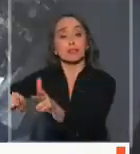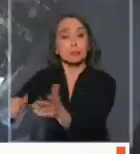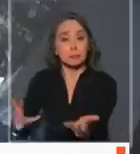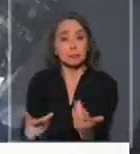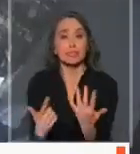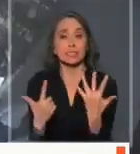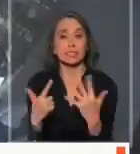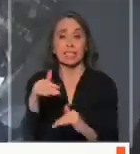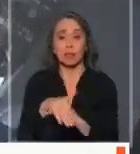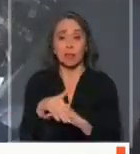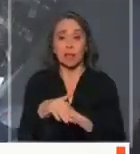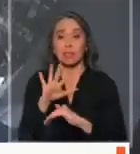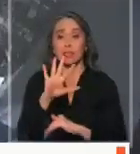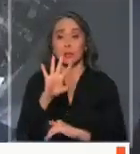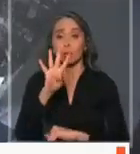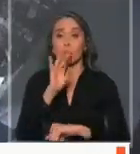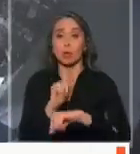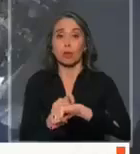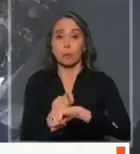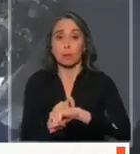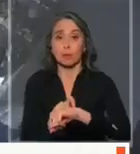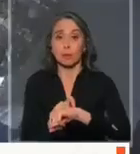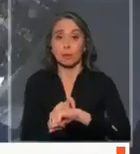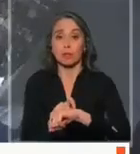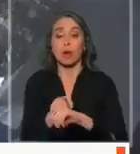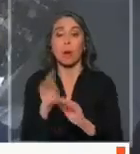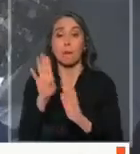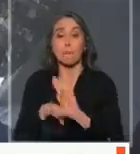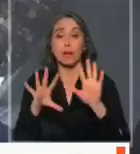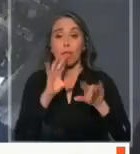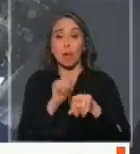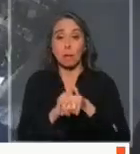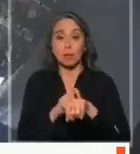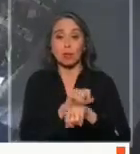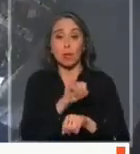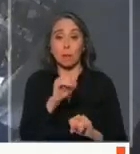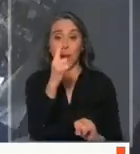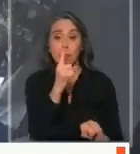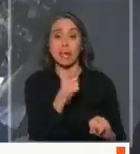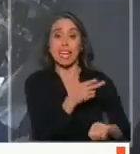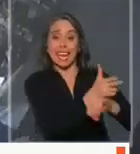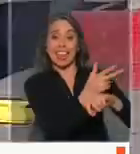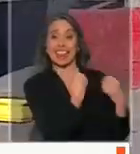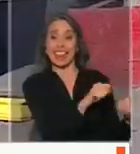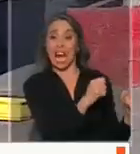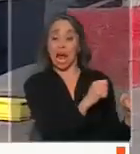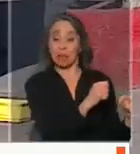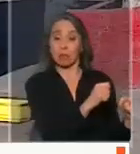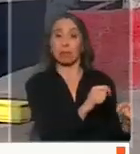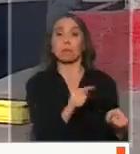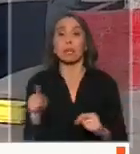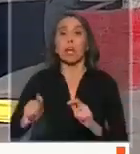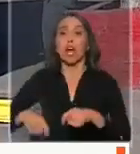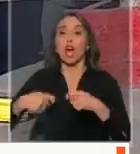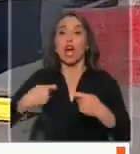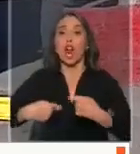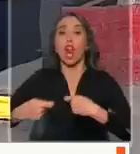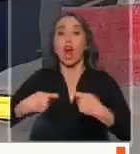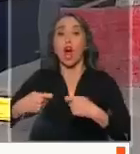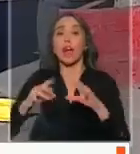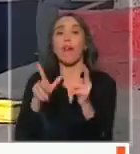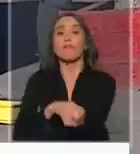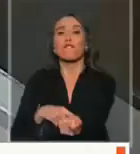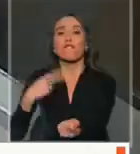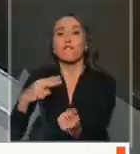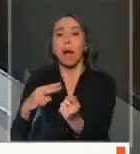7 de la tarde con 54 minutos, menos de 10 minutos después del primer intento, irrumpieron en este local familiar de comida